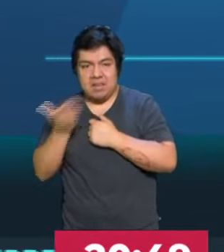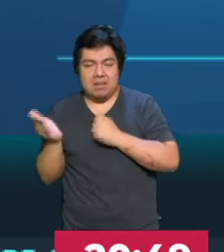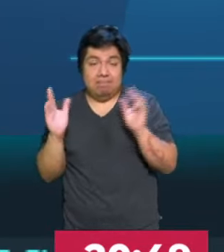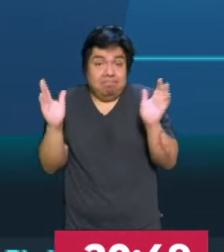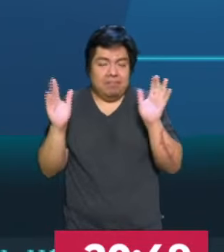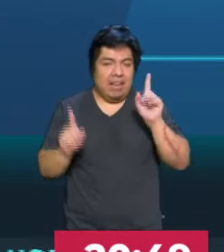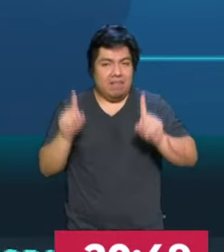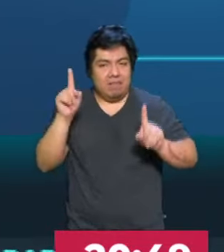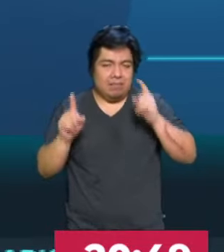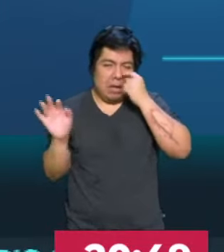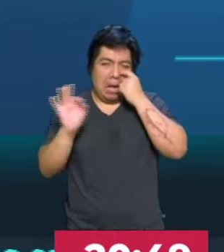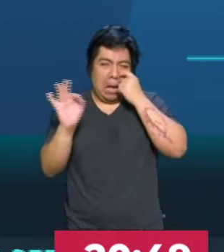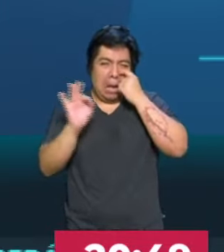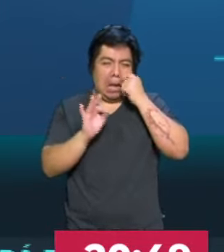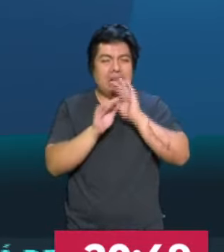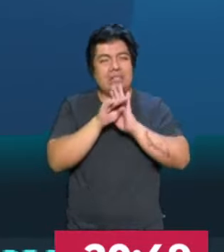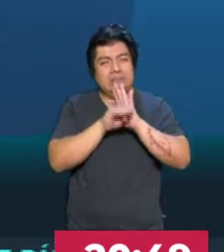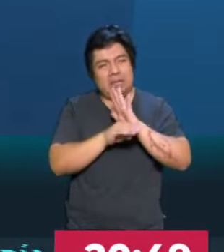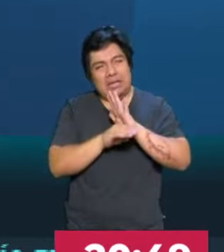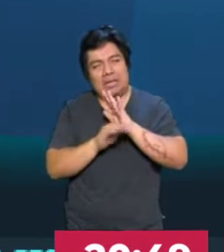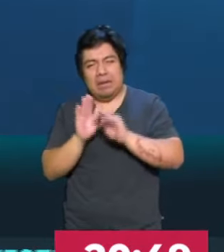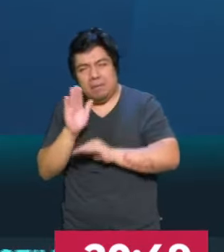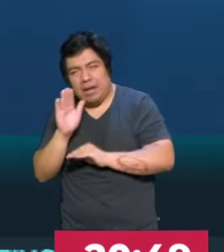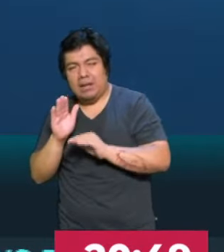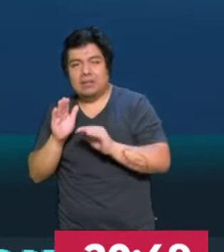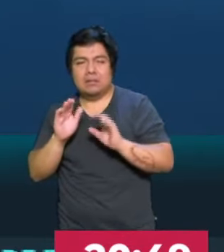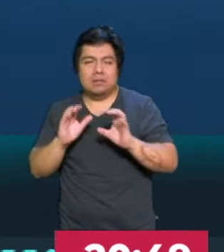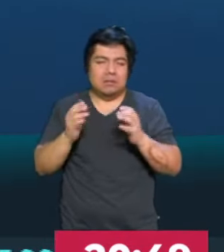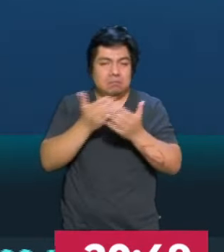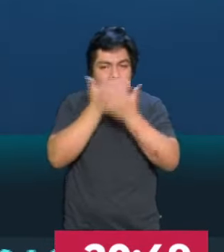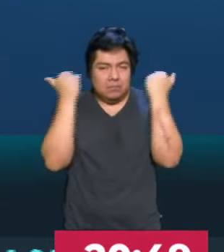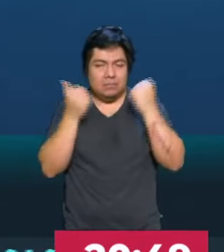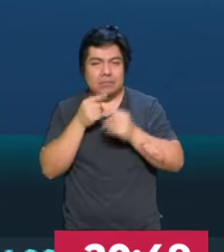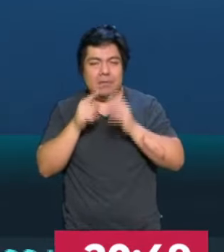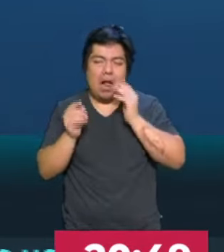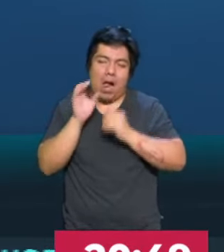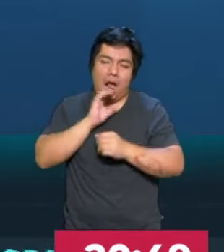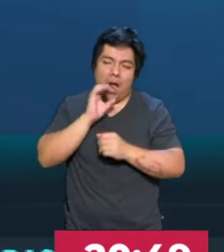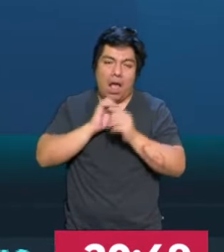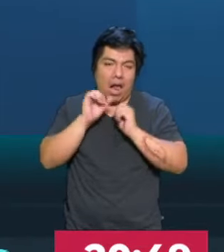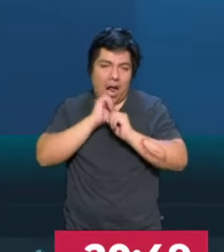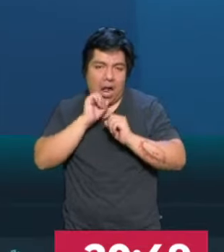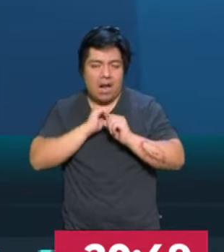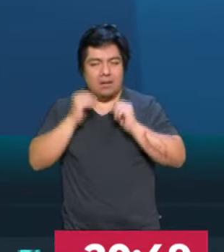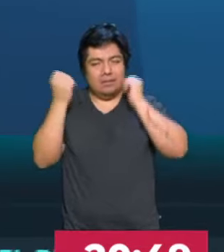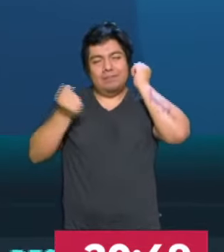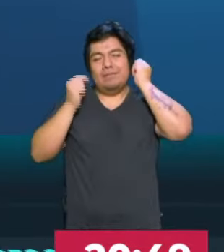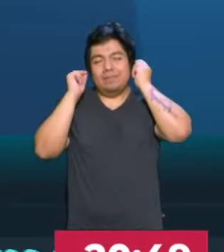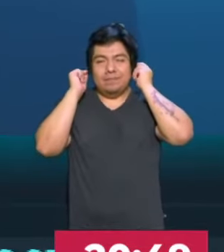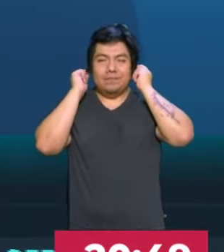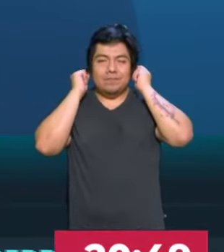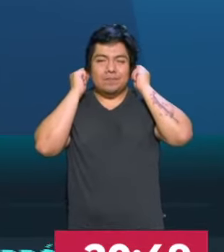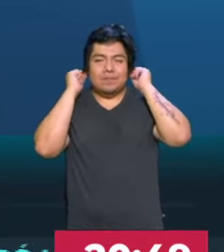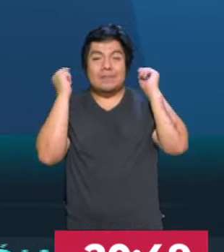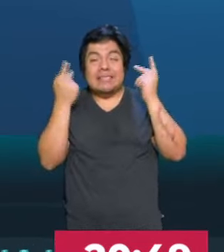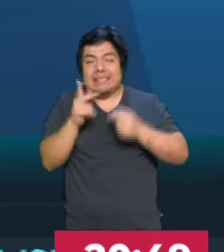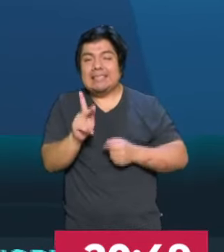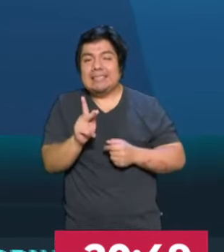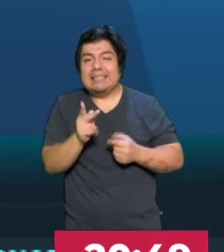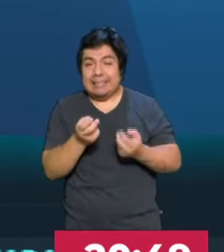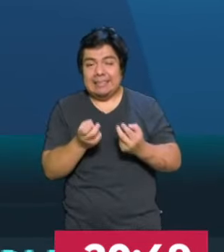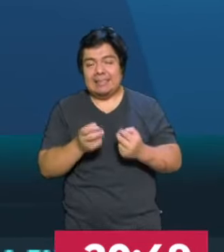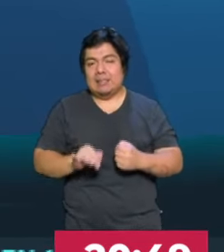a lo mejor con menos número o con más cuidado, o nada más como para ir al chisme, como lo ha hecho uno en otros periodos, pero eso